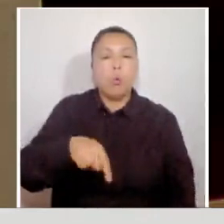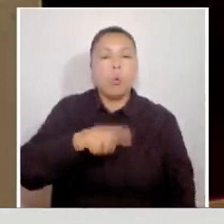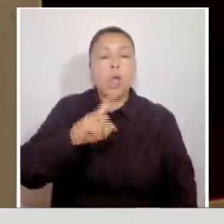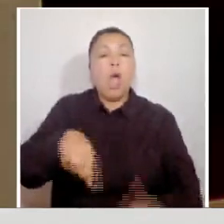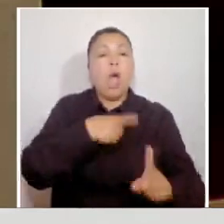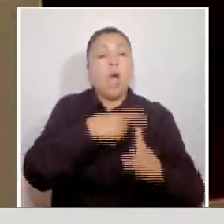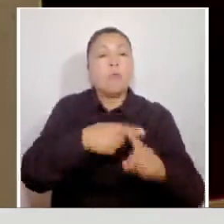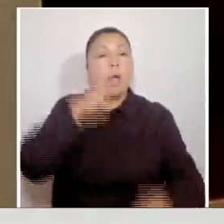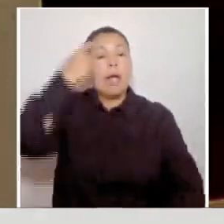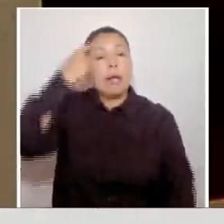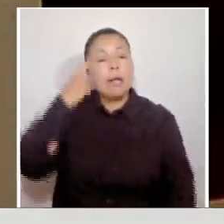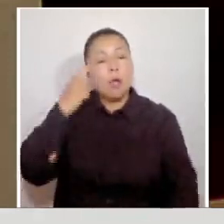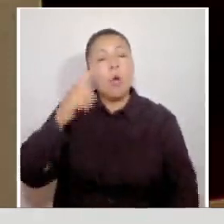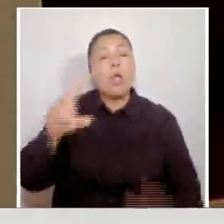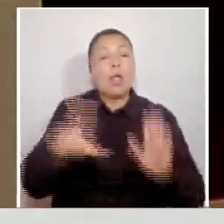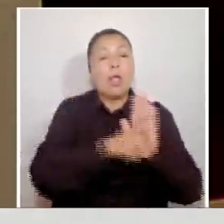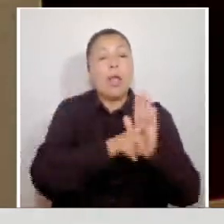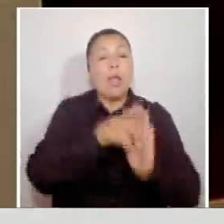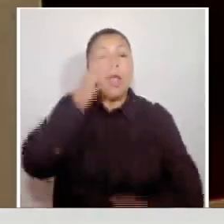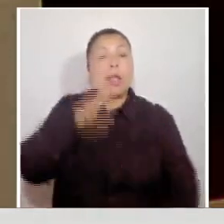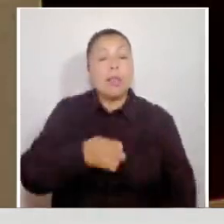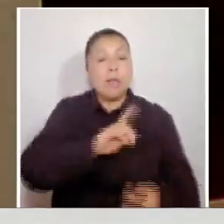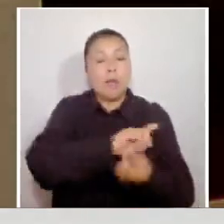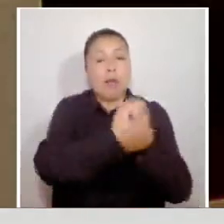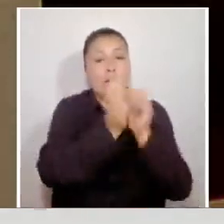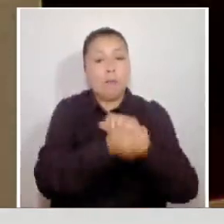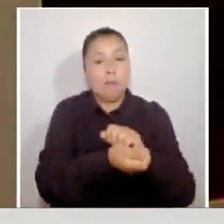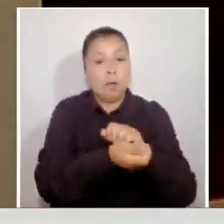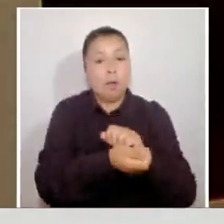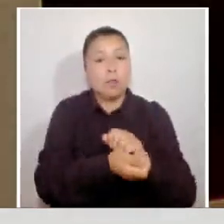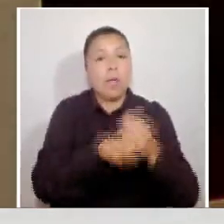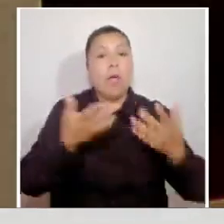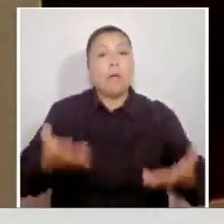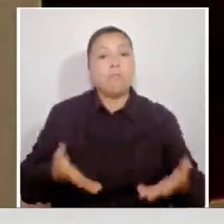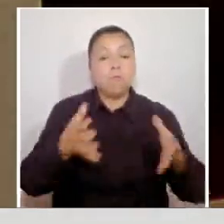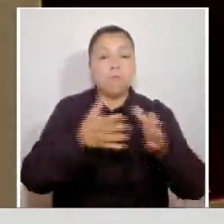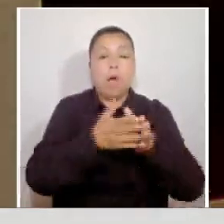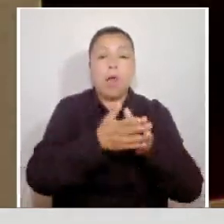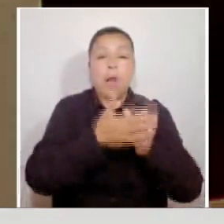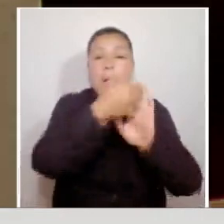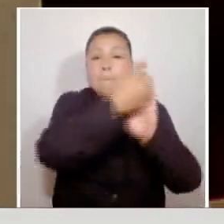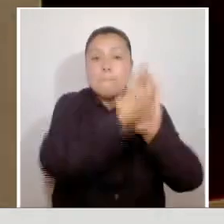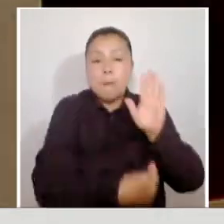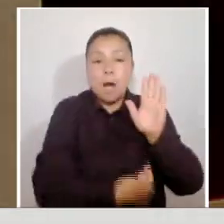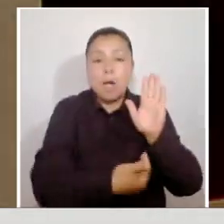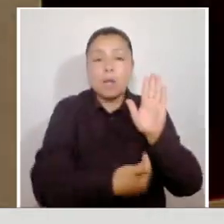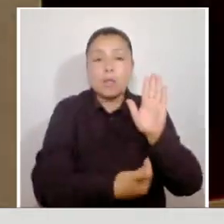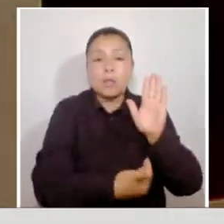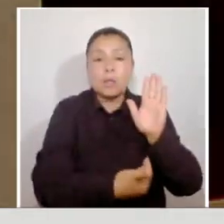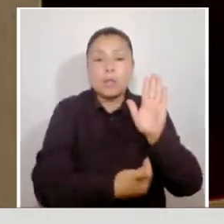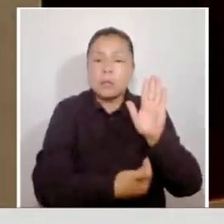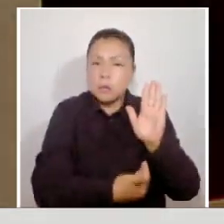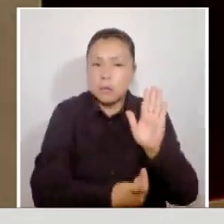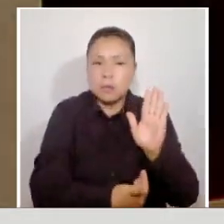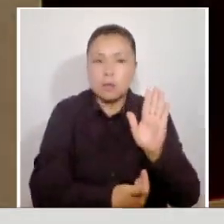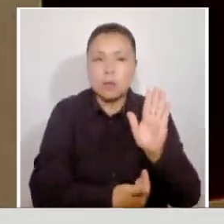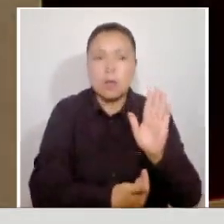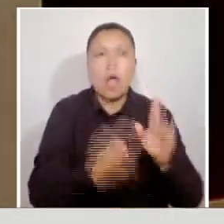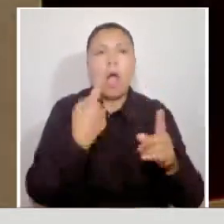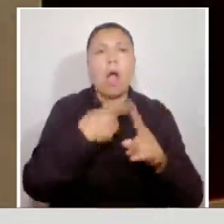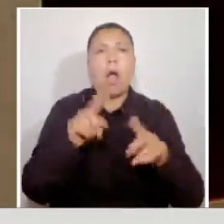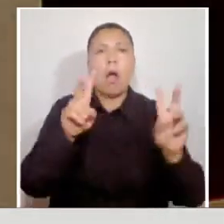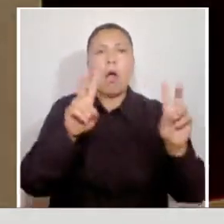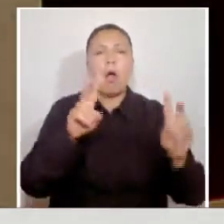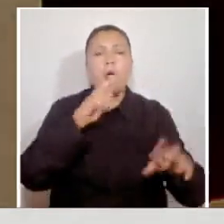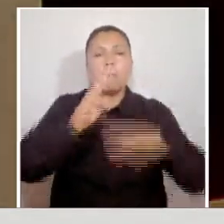creo que la ley debe modificarse para ampliar su espectro a otras artes marciales que en su